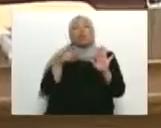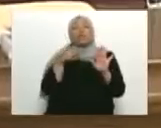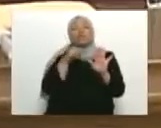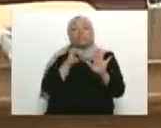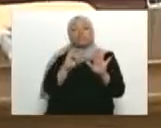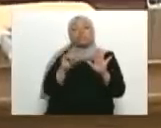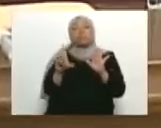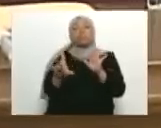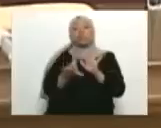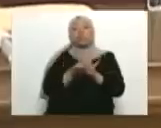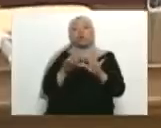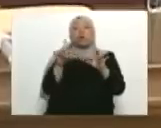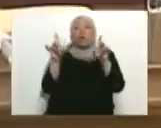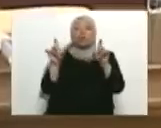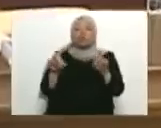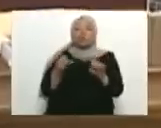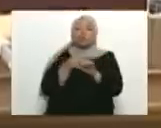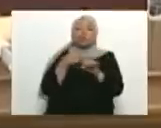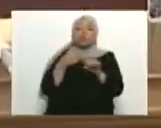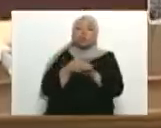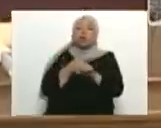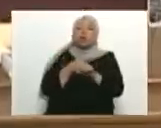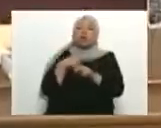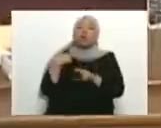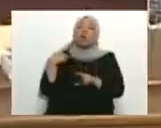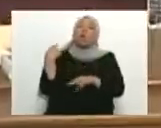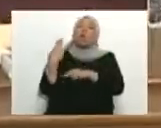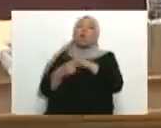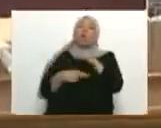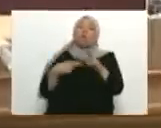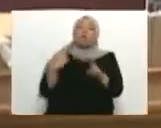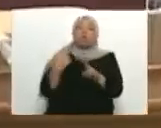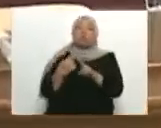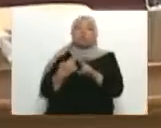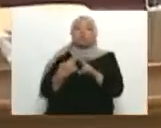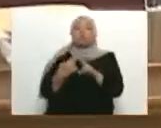en leyes que han sido propuestas por las Naciones Unidas. La información, y con ella devolvemos el pase al estudio.